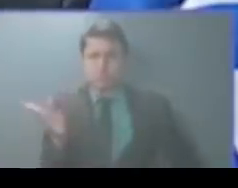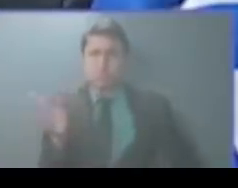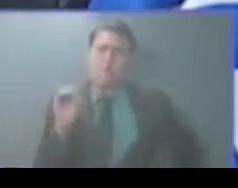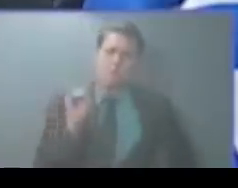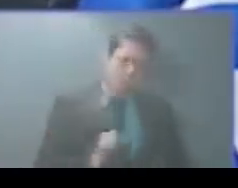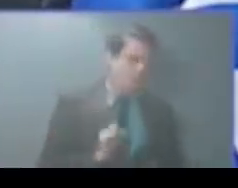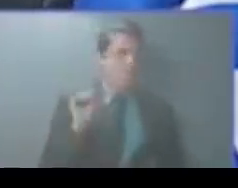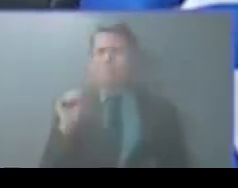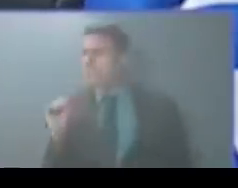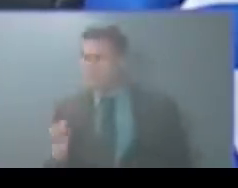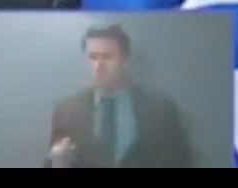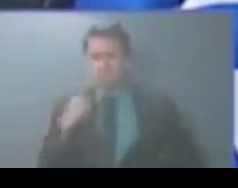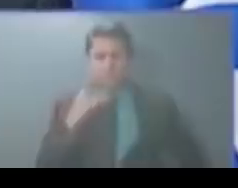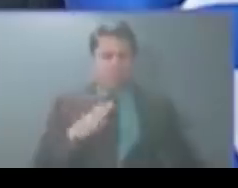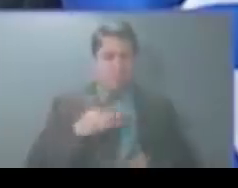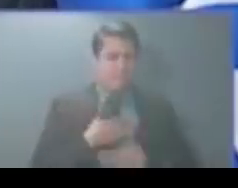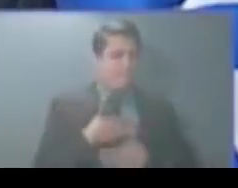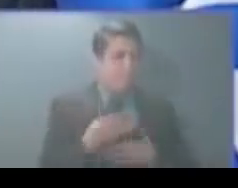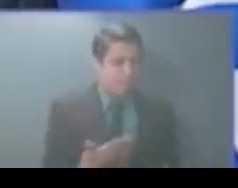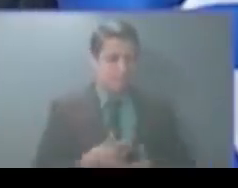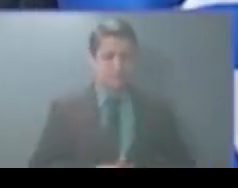estaría o no en la disposición